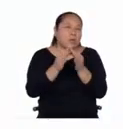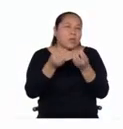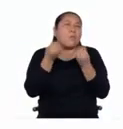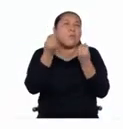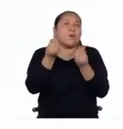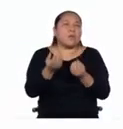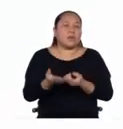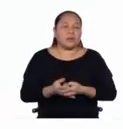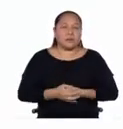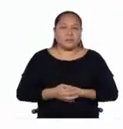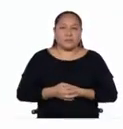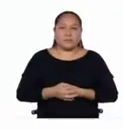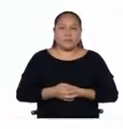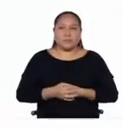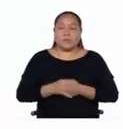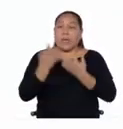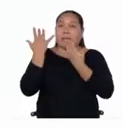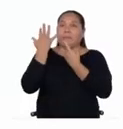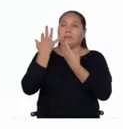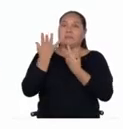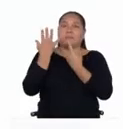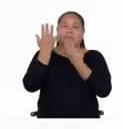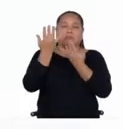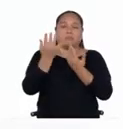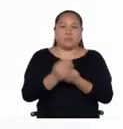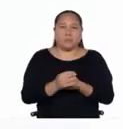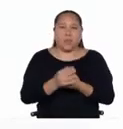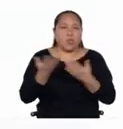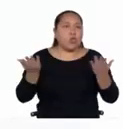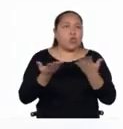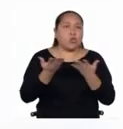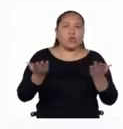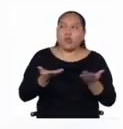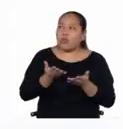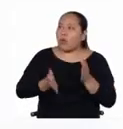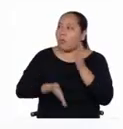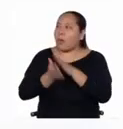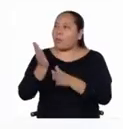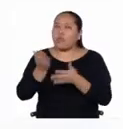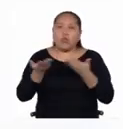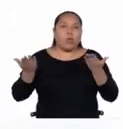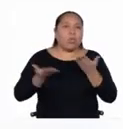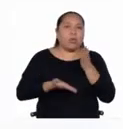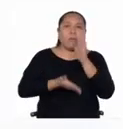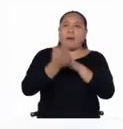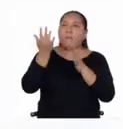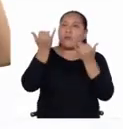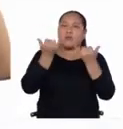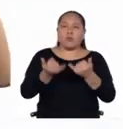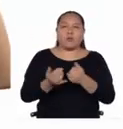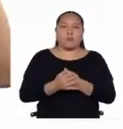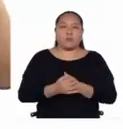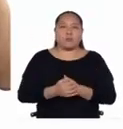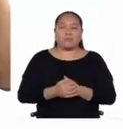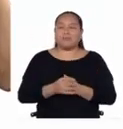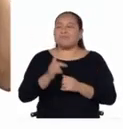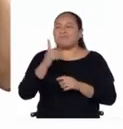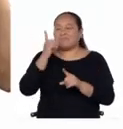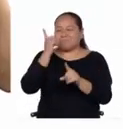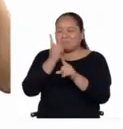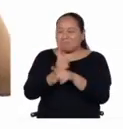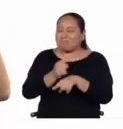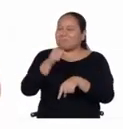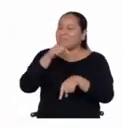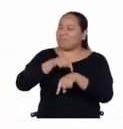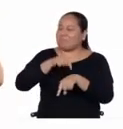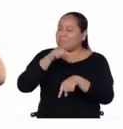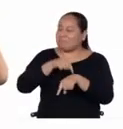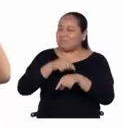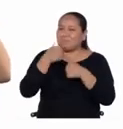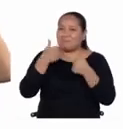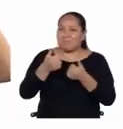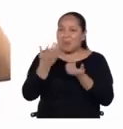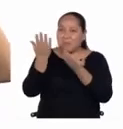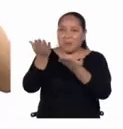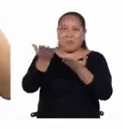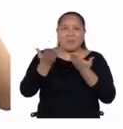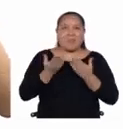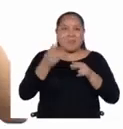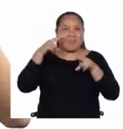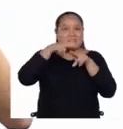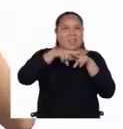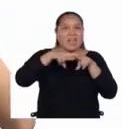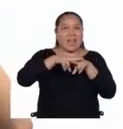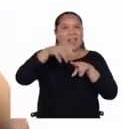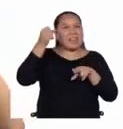¡Espérame! ¿A dónde? ¿A dónde vamos? ¿A dónde vamos hoy? Justo a tiempo, Tocino. Bienvenidos al